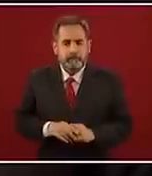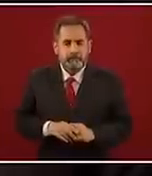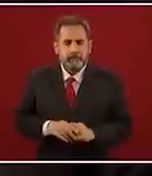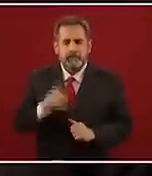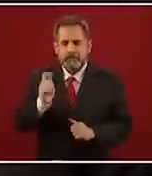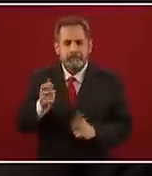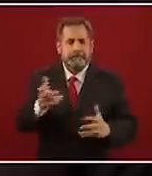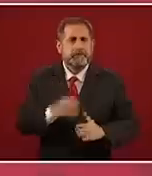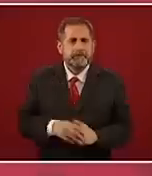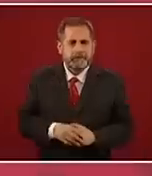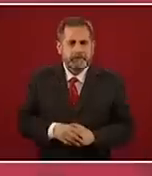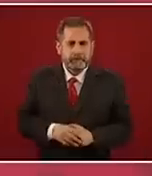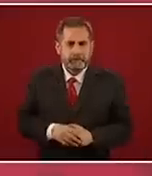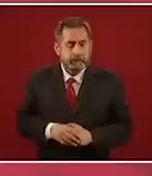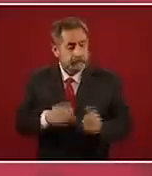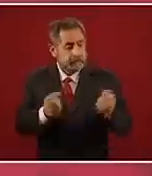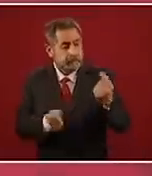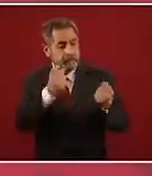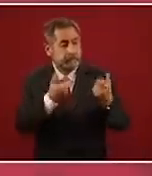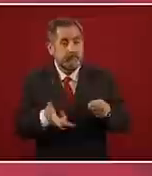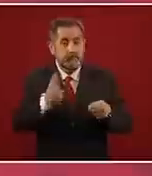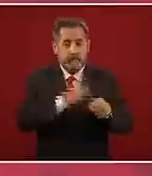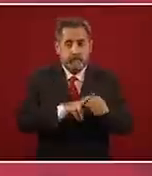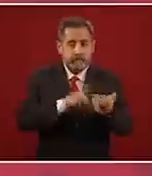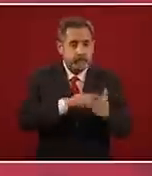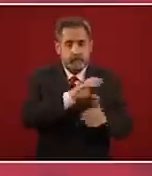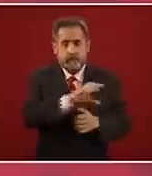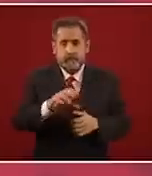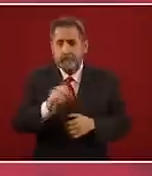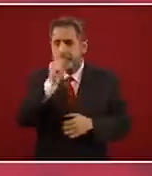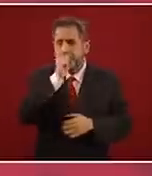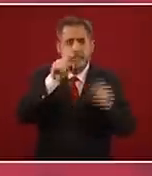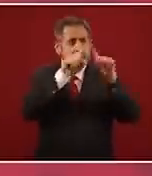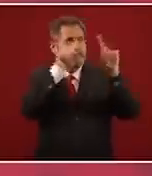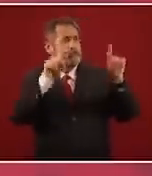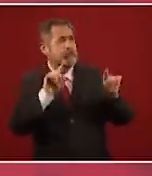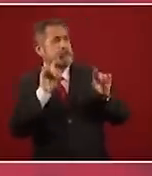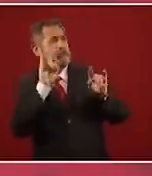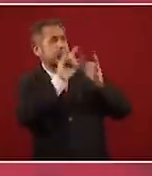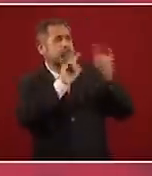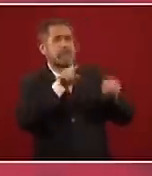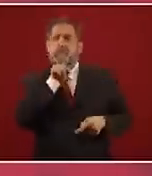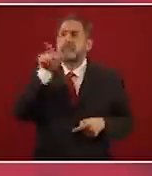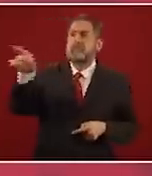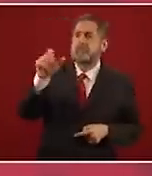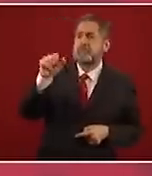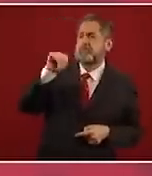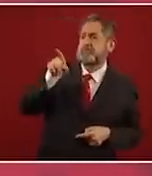han hecho en algunos hospitales poner cartulinas y echándome la culpa a mí,